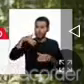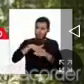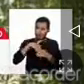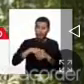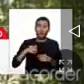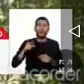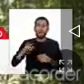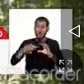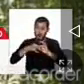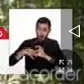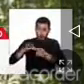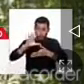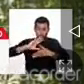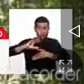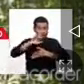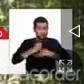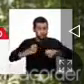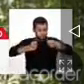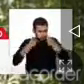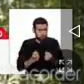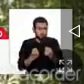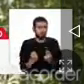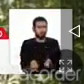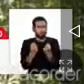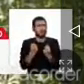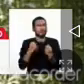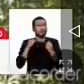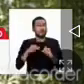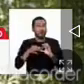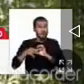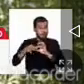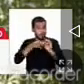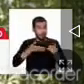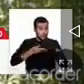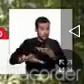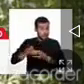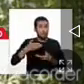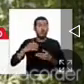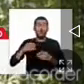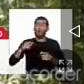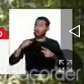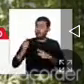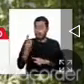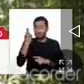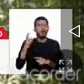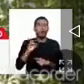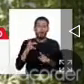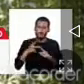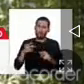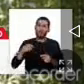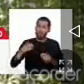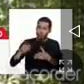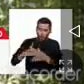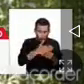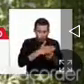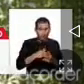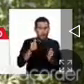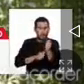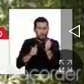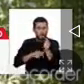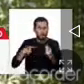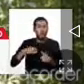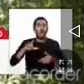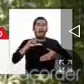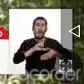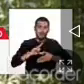Alianza se consolide y profundice no solo como un lazo de intercambio comercial, sino de cooperación y hermandad en nuestra